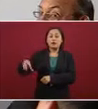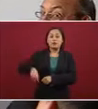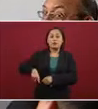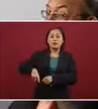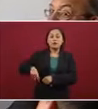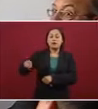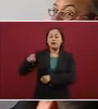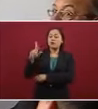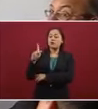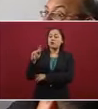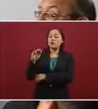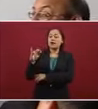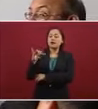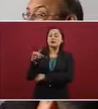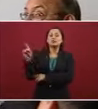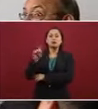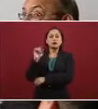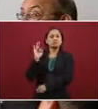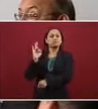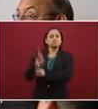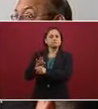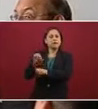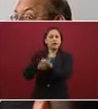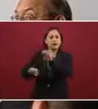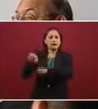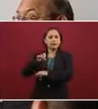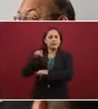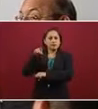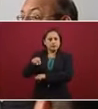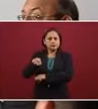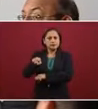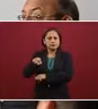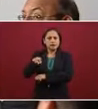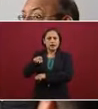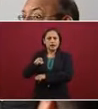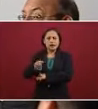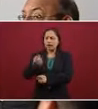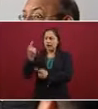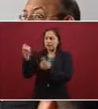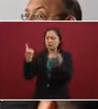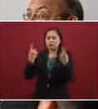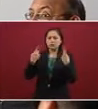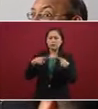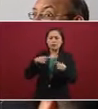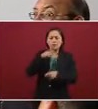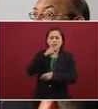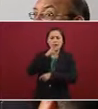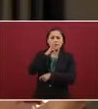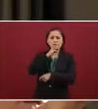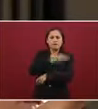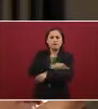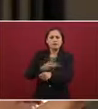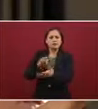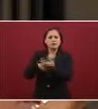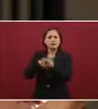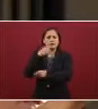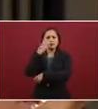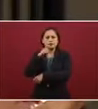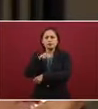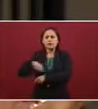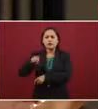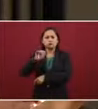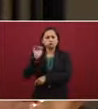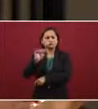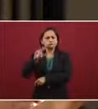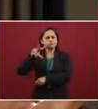protegiendo a los dueños de esa empresa en contra de la voluntad de los padres de familia, en contra de la transparencia. No está dando